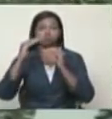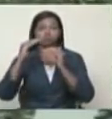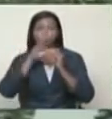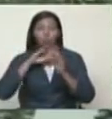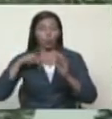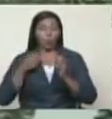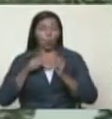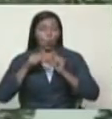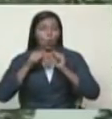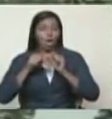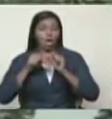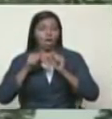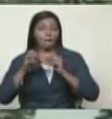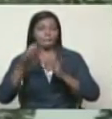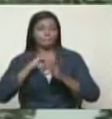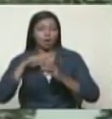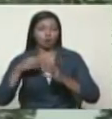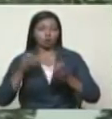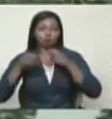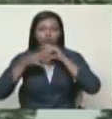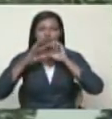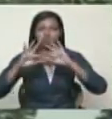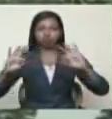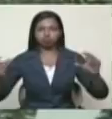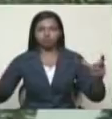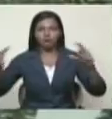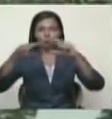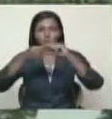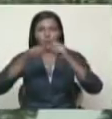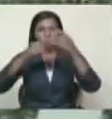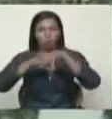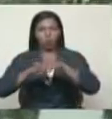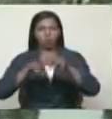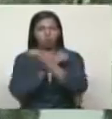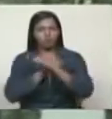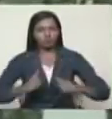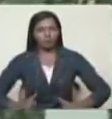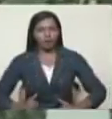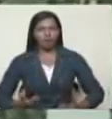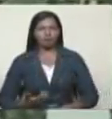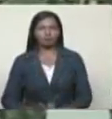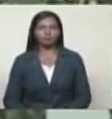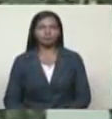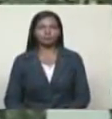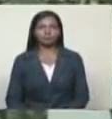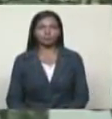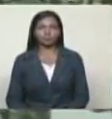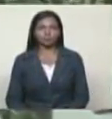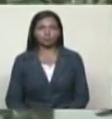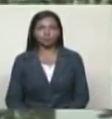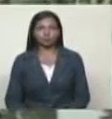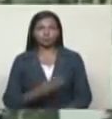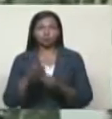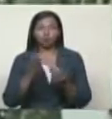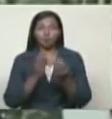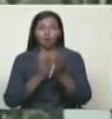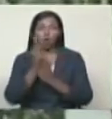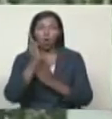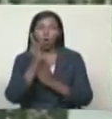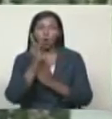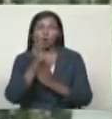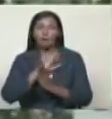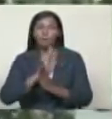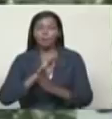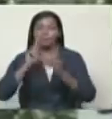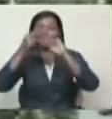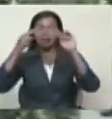mantener y expandir la unión y la cohesión de la Fuerza Armada Nacional Bolivariana como columna vertebral de la paz